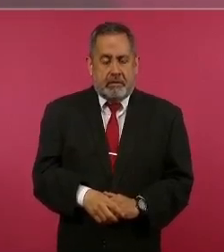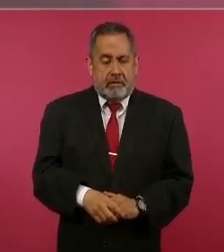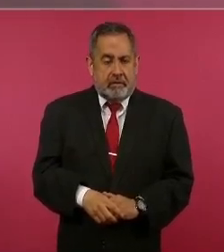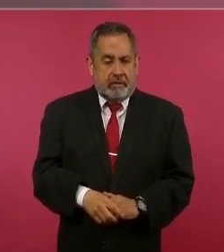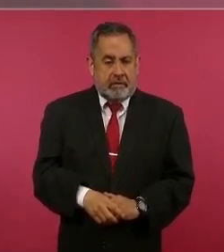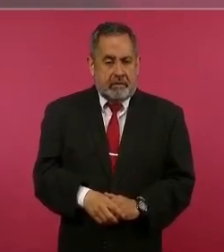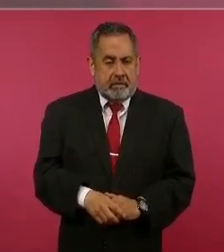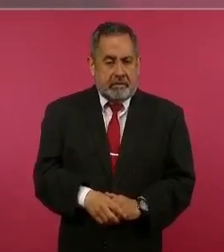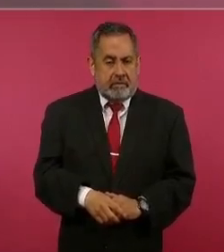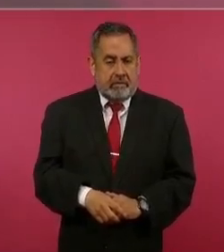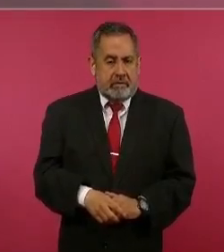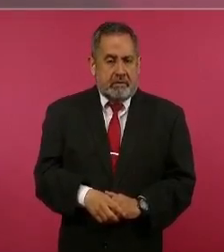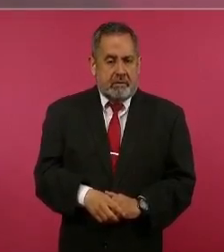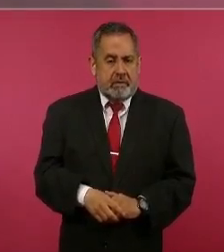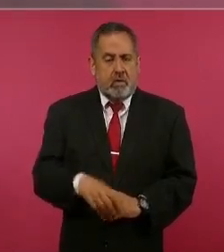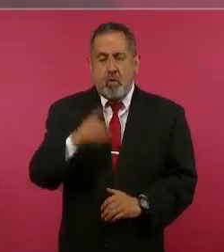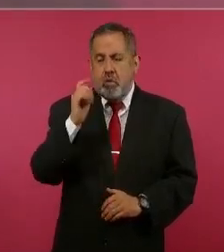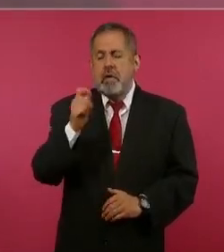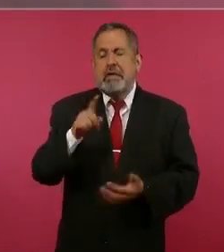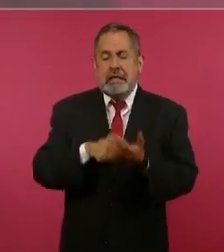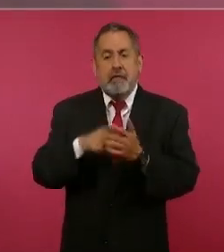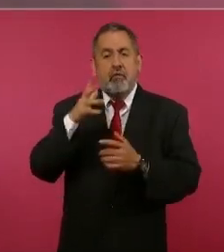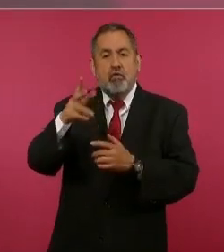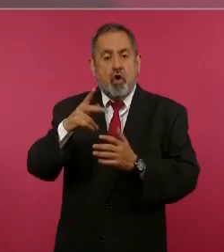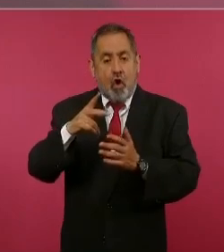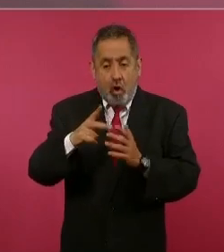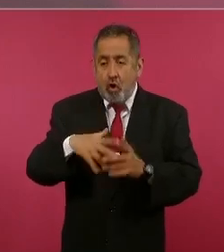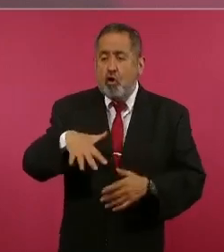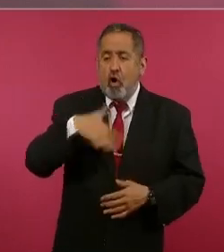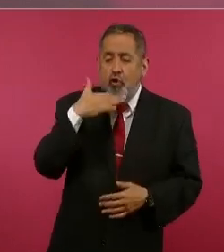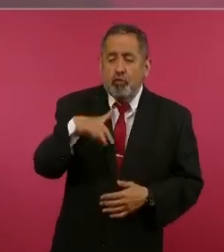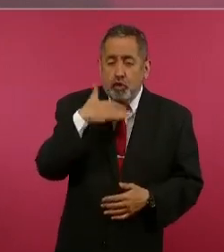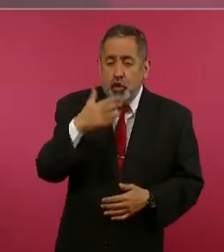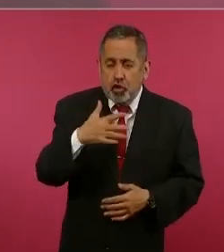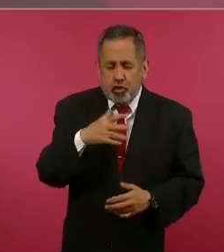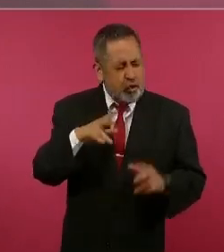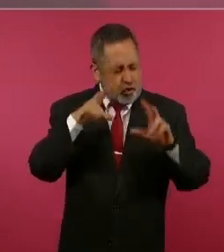primero, no permitir la corrupción.